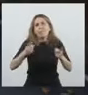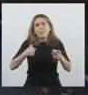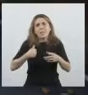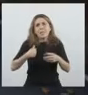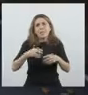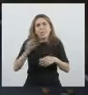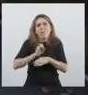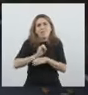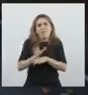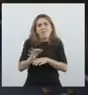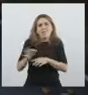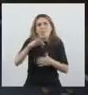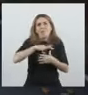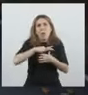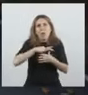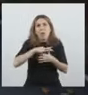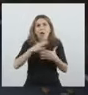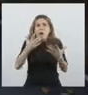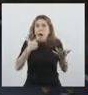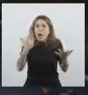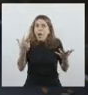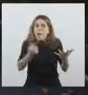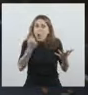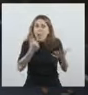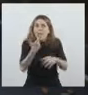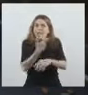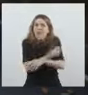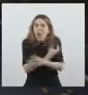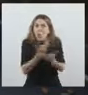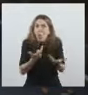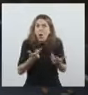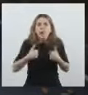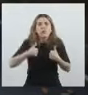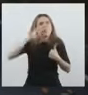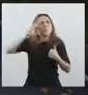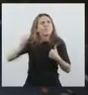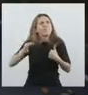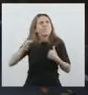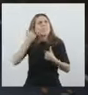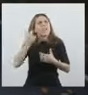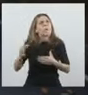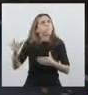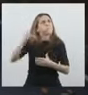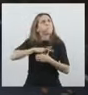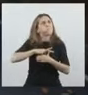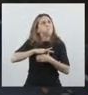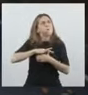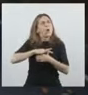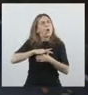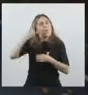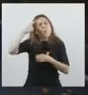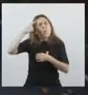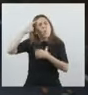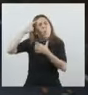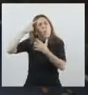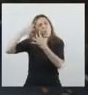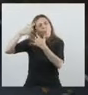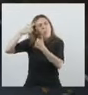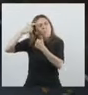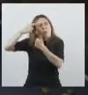que muestra cuán importante es la vacuna. Cuando supe que el virus me había contagiado, pasaron por mi cabeza los